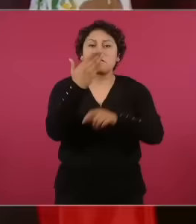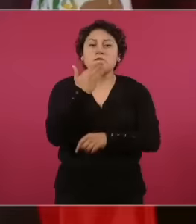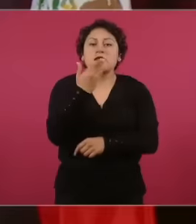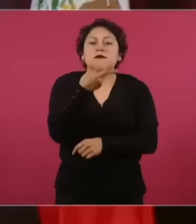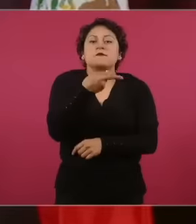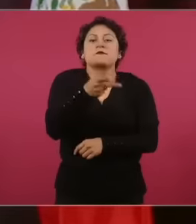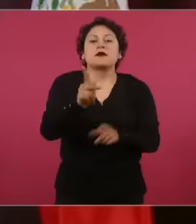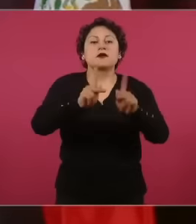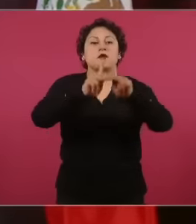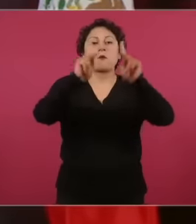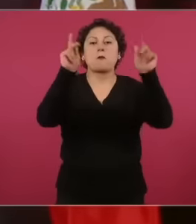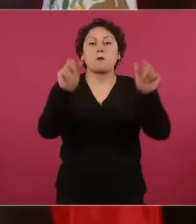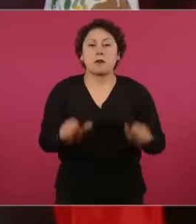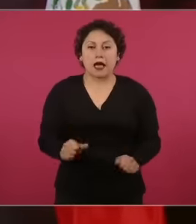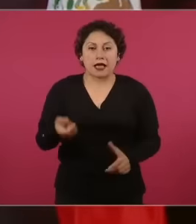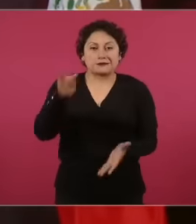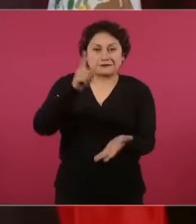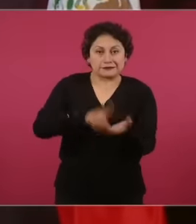respetuoso.